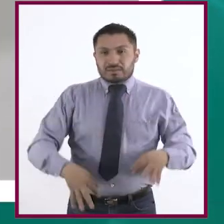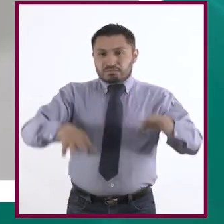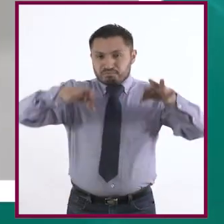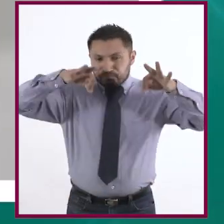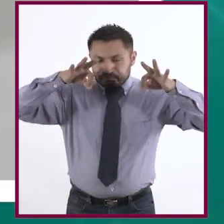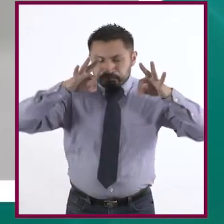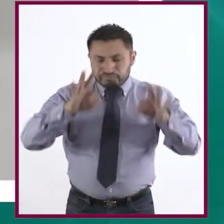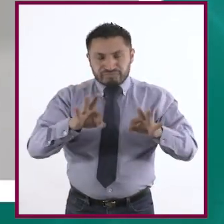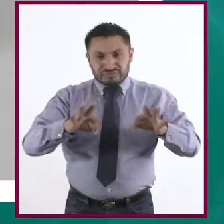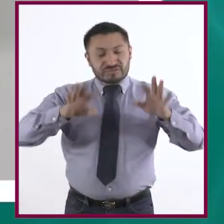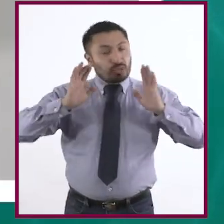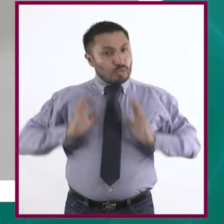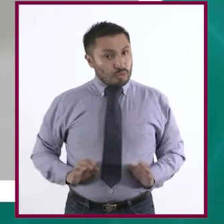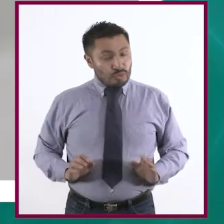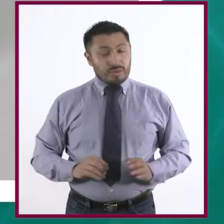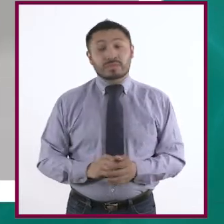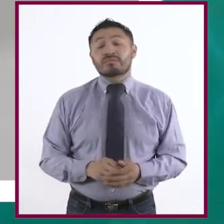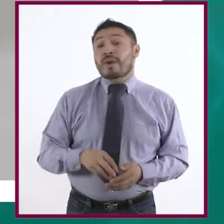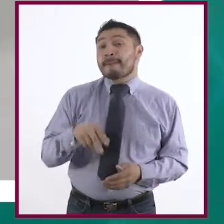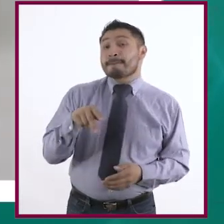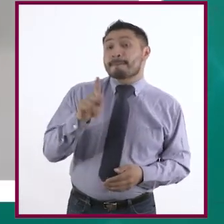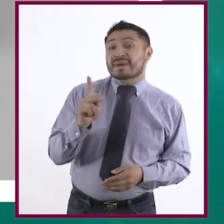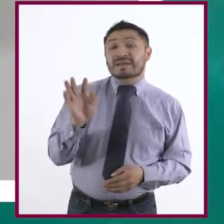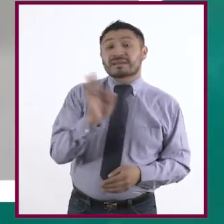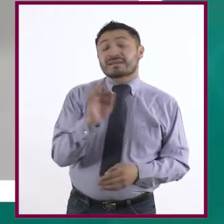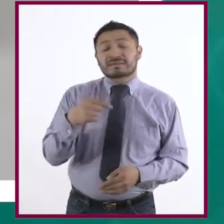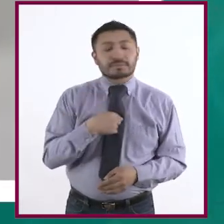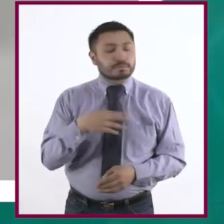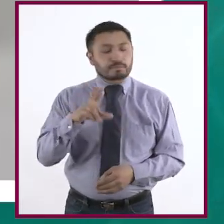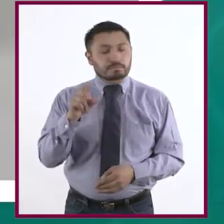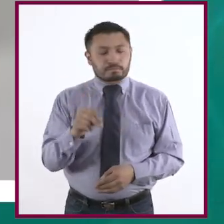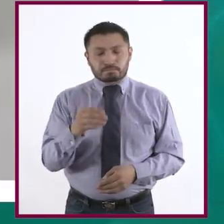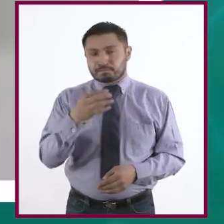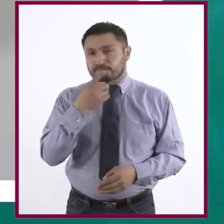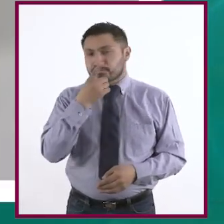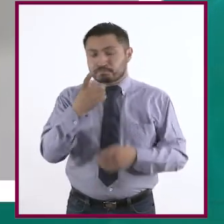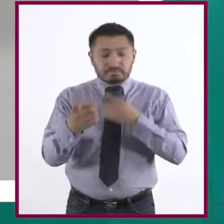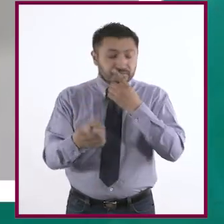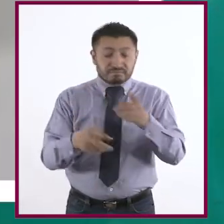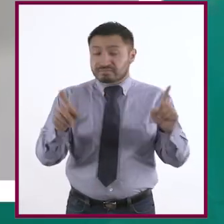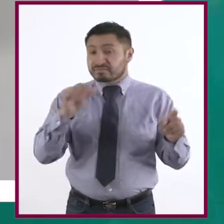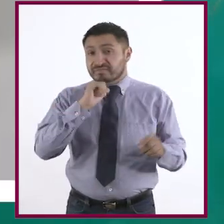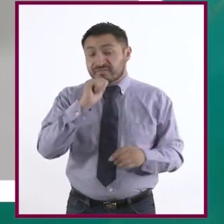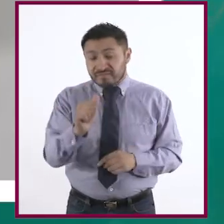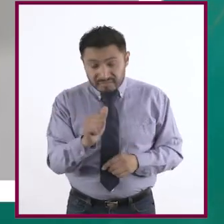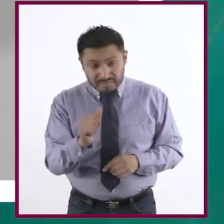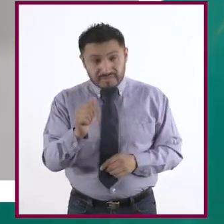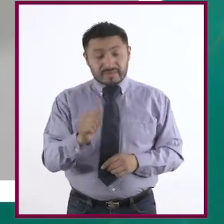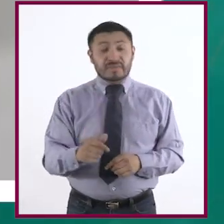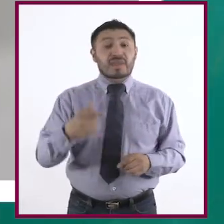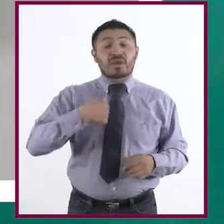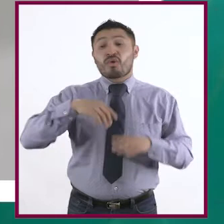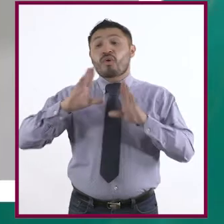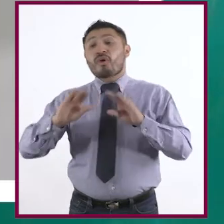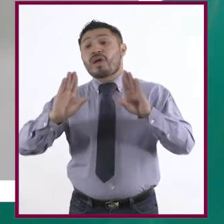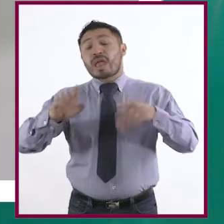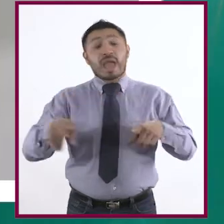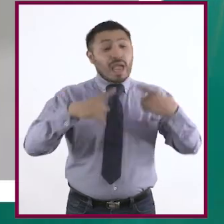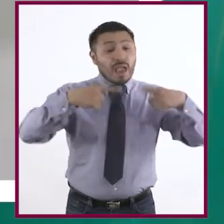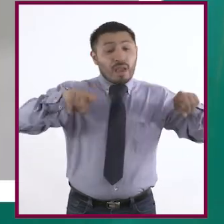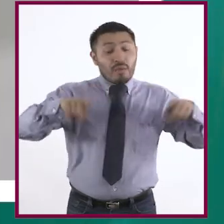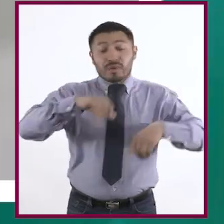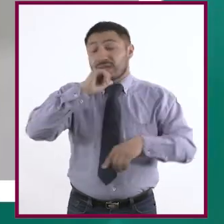musical. Pero si yo no expongo a esa persona a la música, si yo no lo educo en la música, que tenga